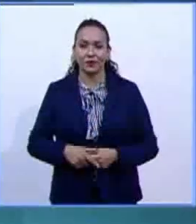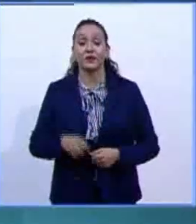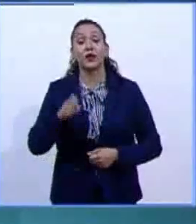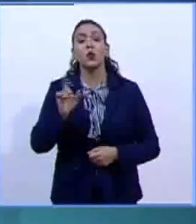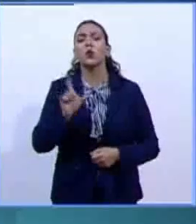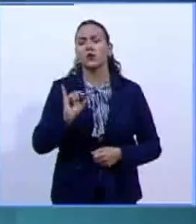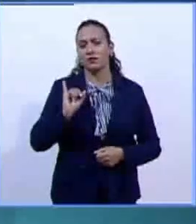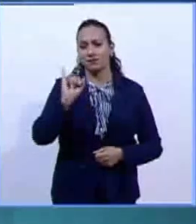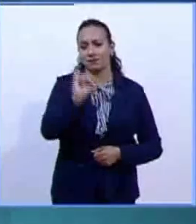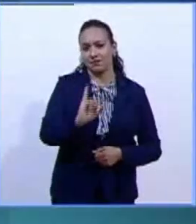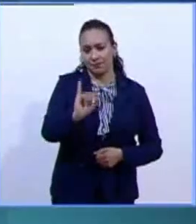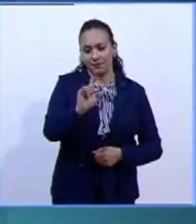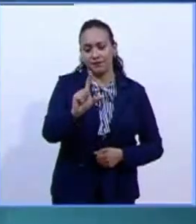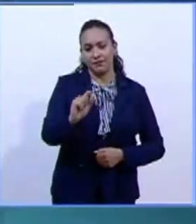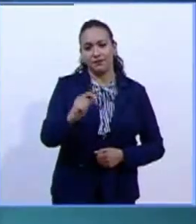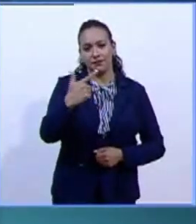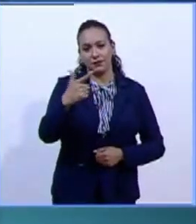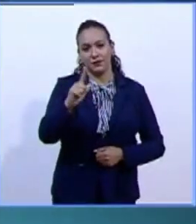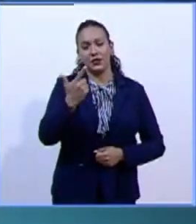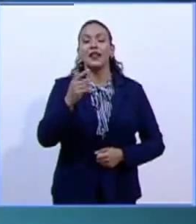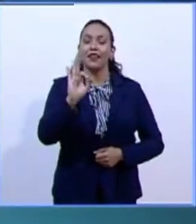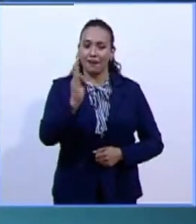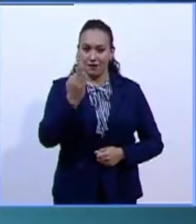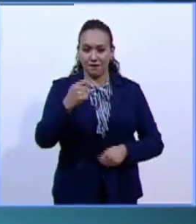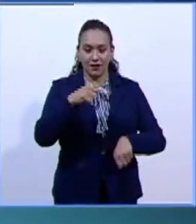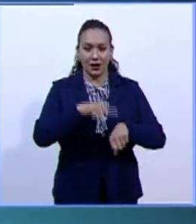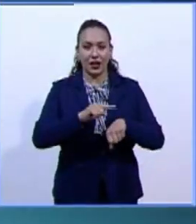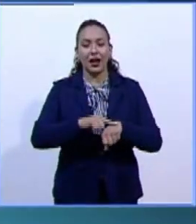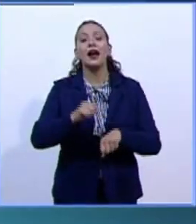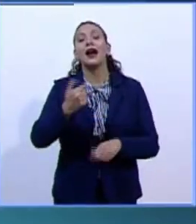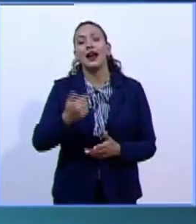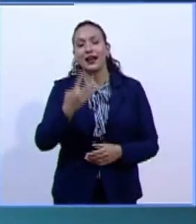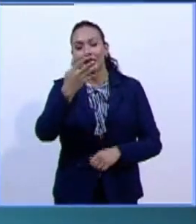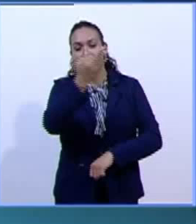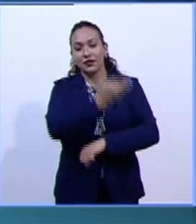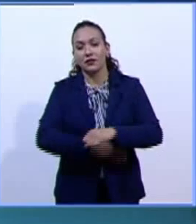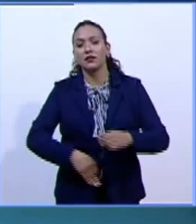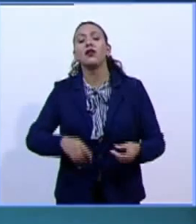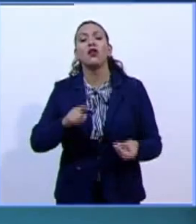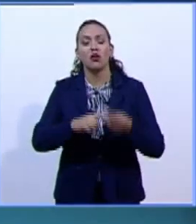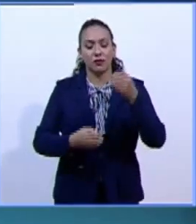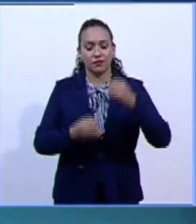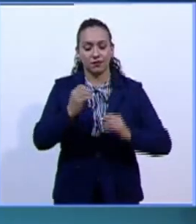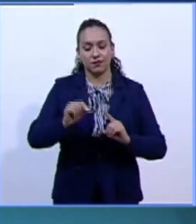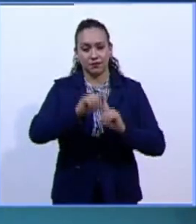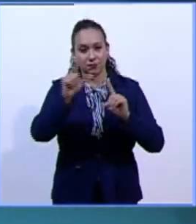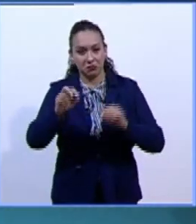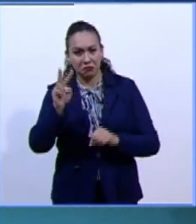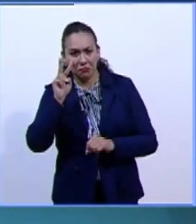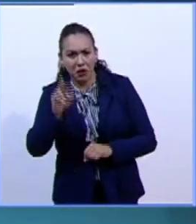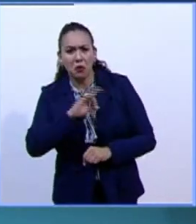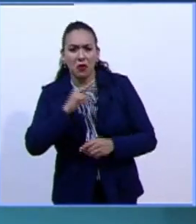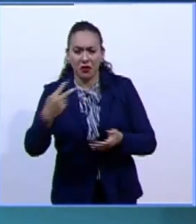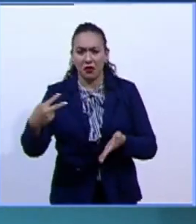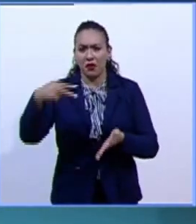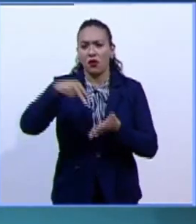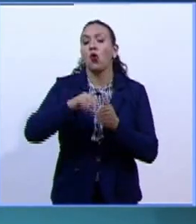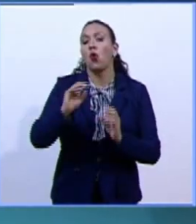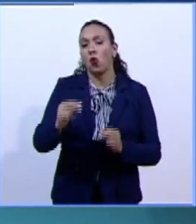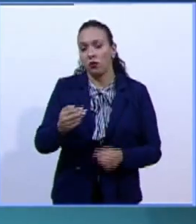jueves 27 de febrero a las 16 horas en la sede alterna de la Suprema Corte y podrá seguirlo de manera presencial o